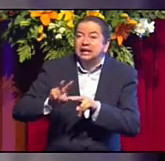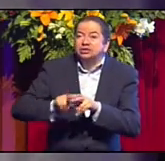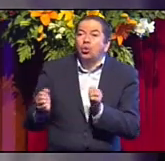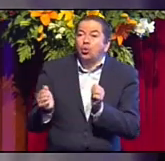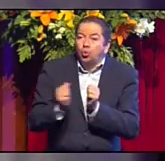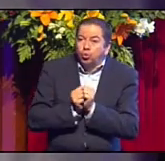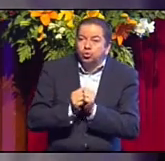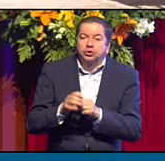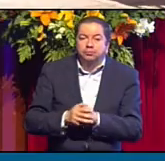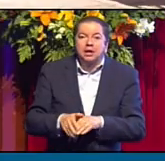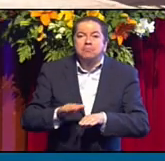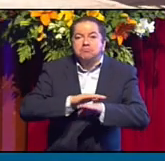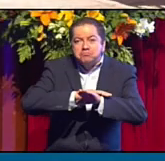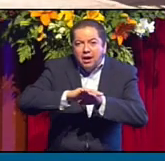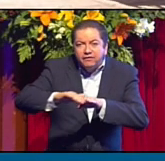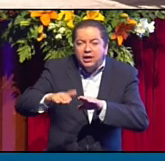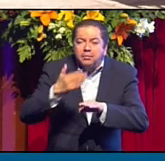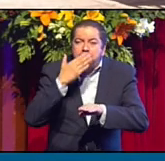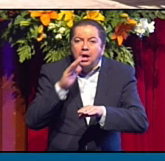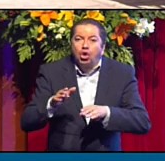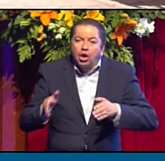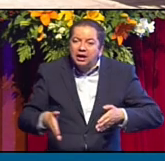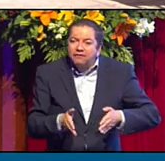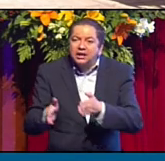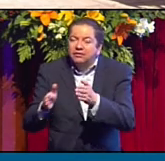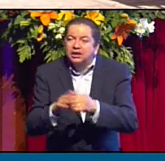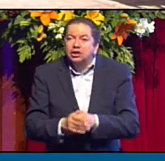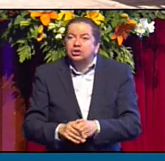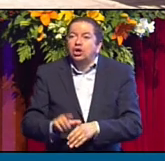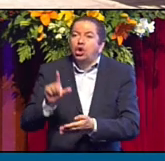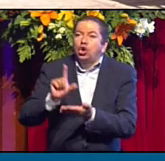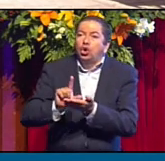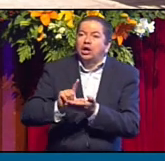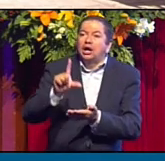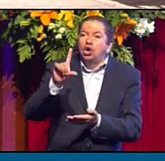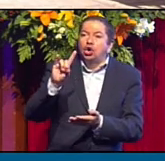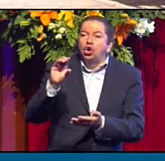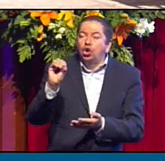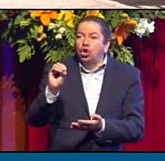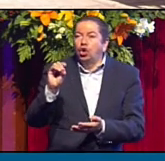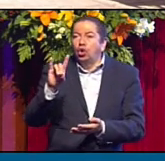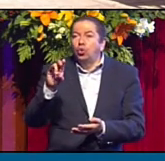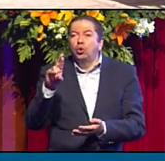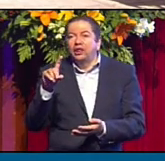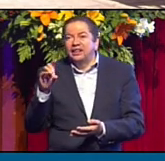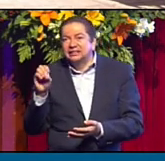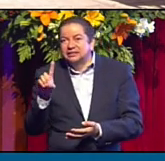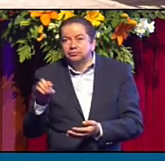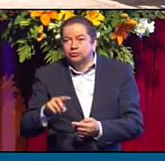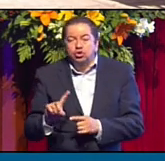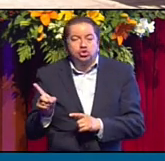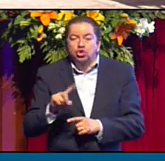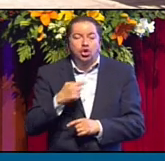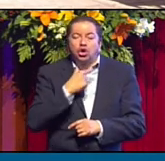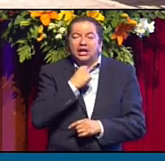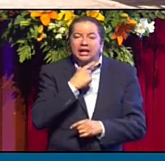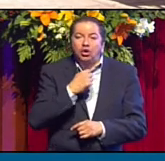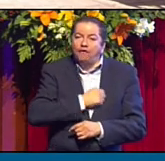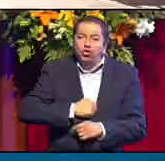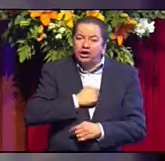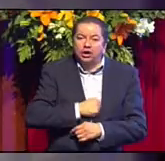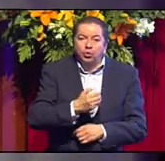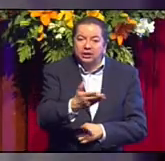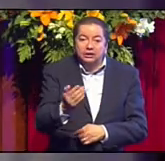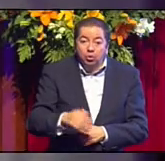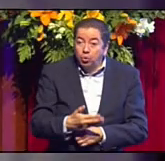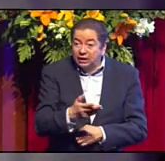último. Bueno, pavimentación de mejoramiento vial en la localidad de Logurde. Ustedes lo saben, yo no quiero aburrir a nadie.